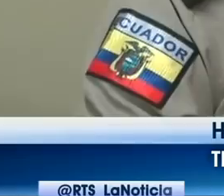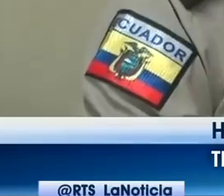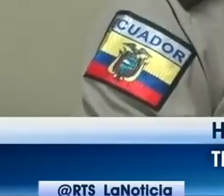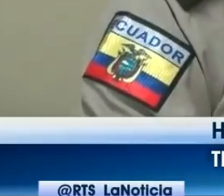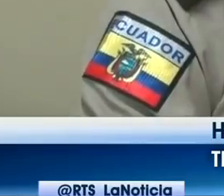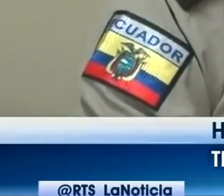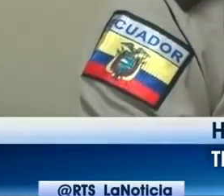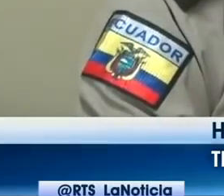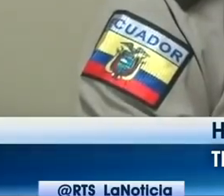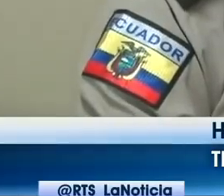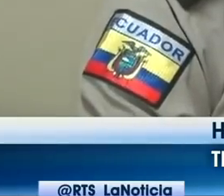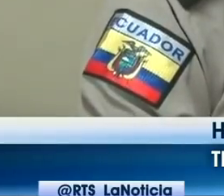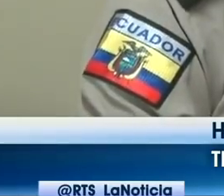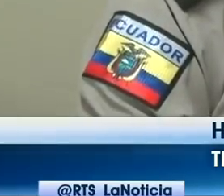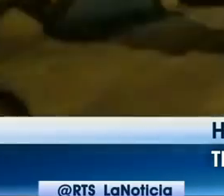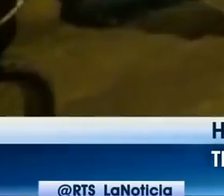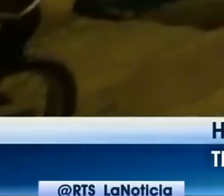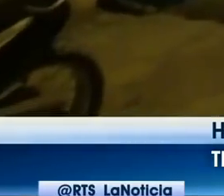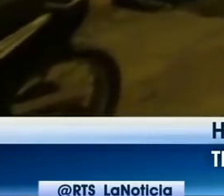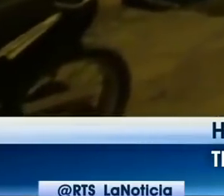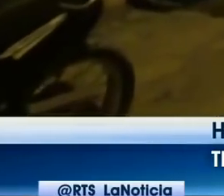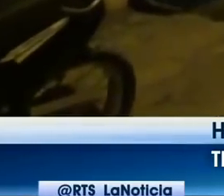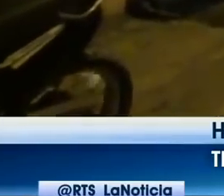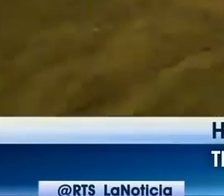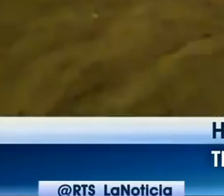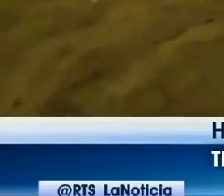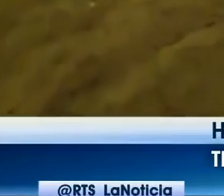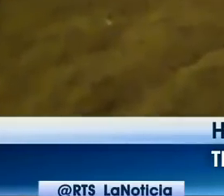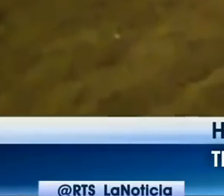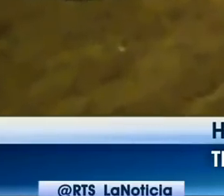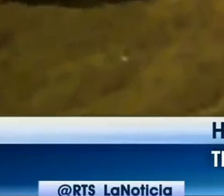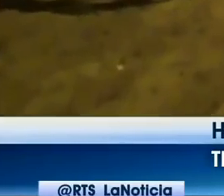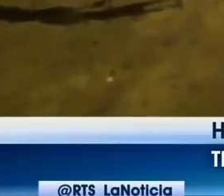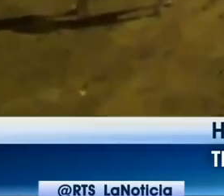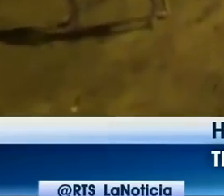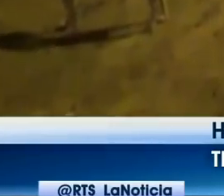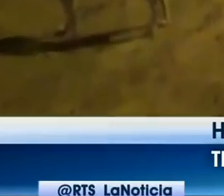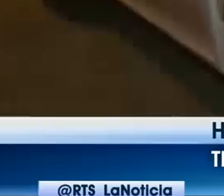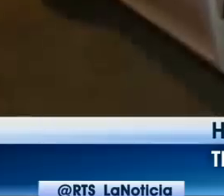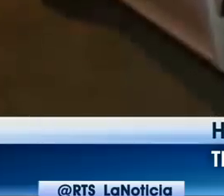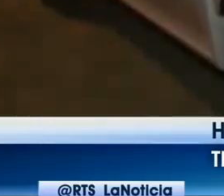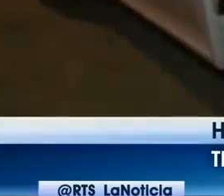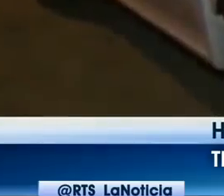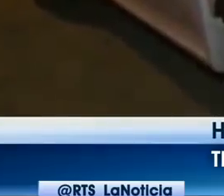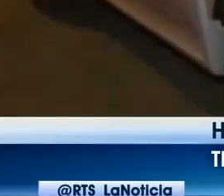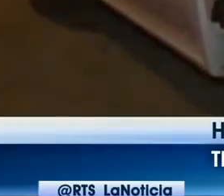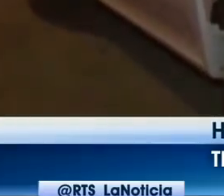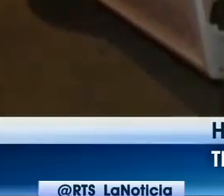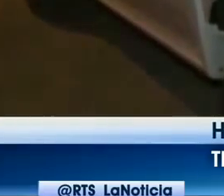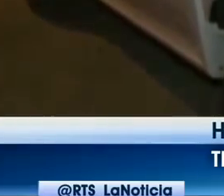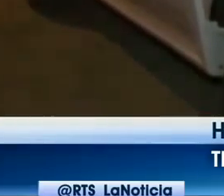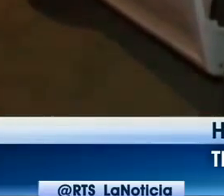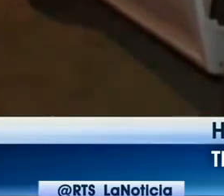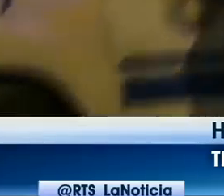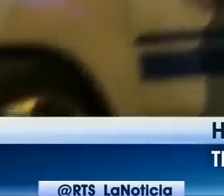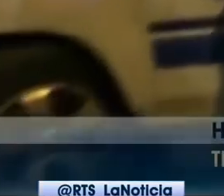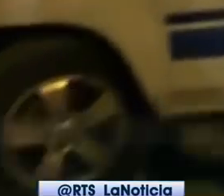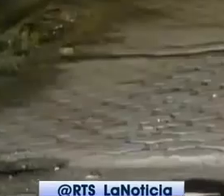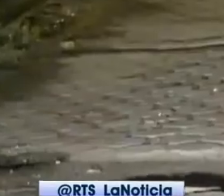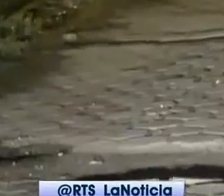investigaciones respectivas con nuestras unidades especiales. Desde la provincia de Manabí informó Johnny